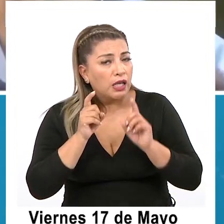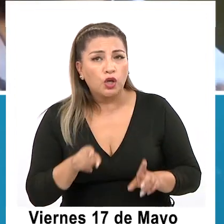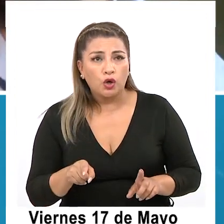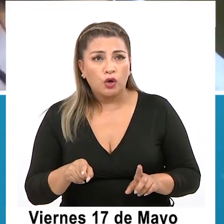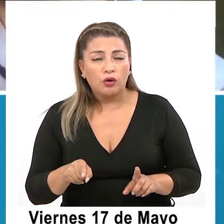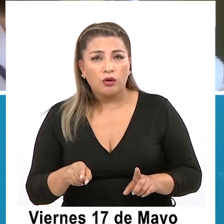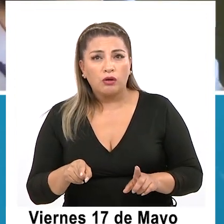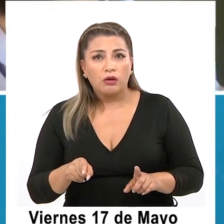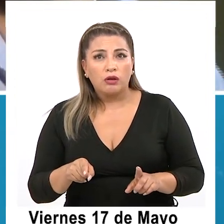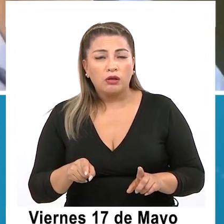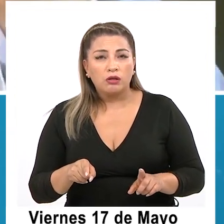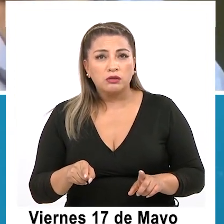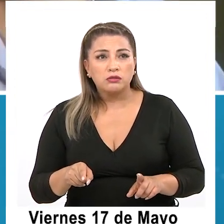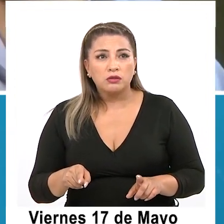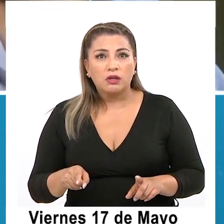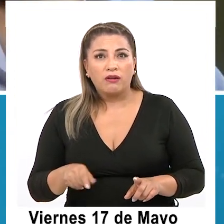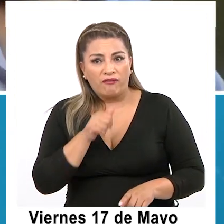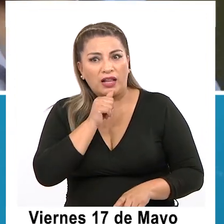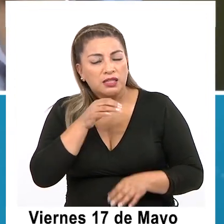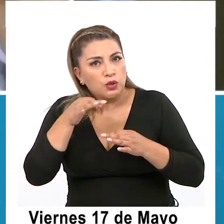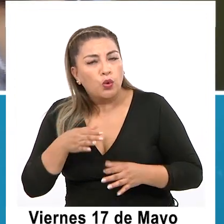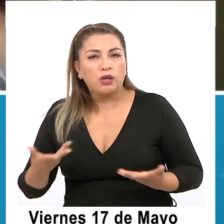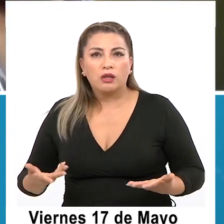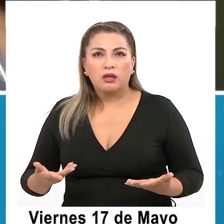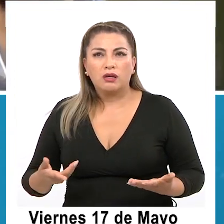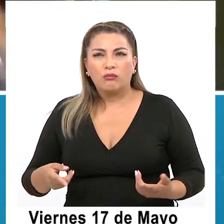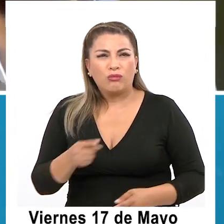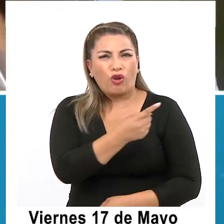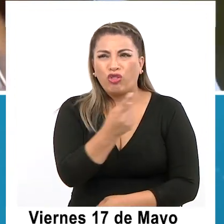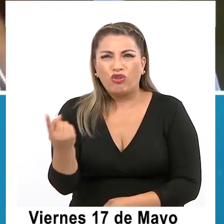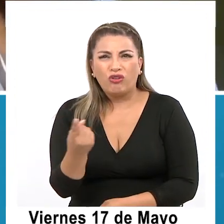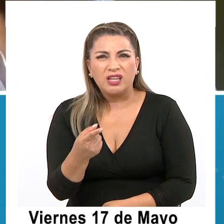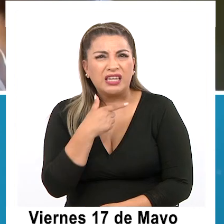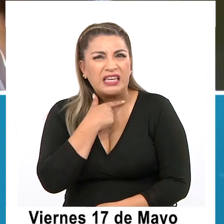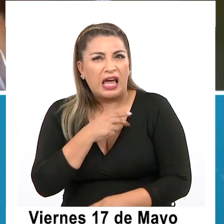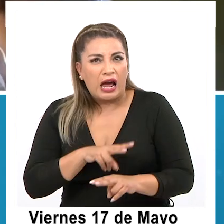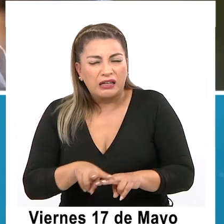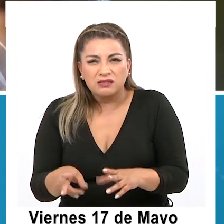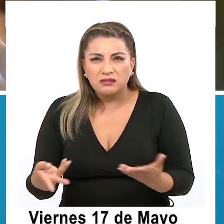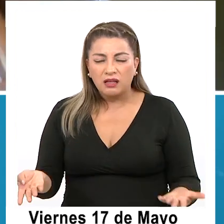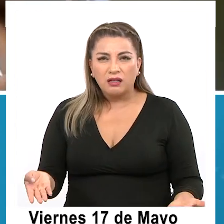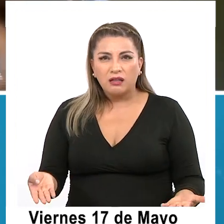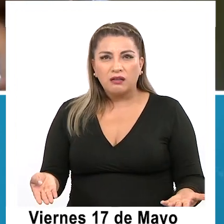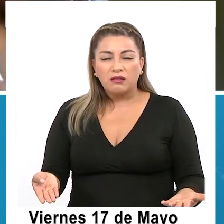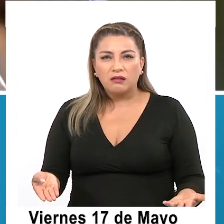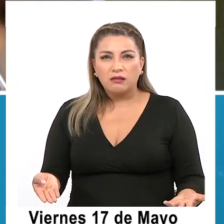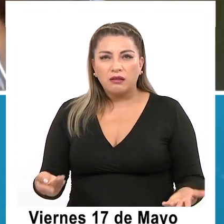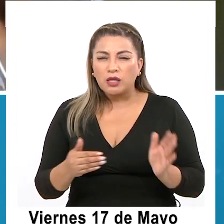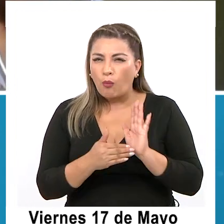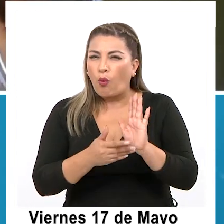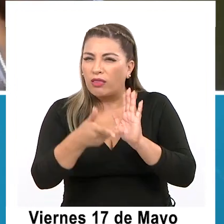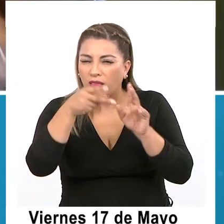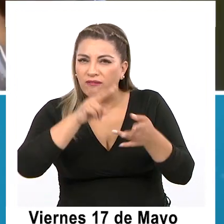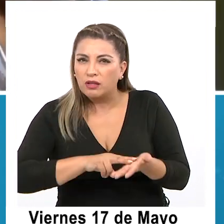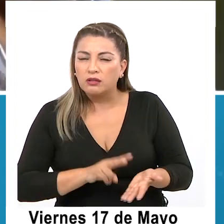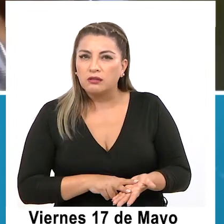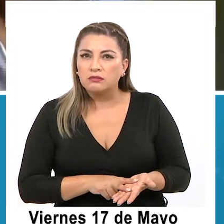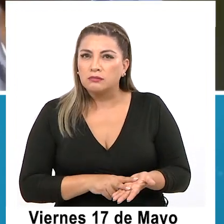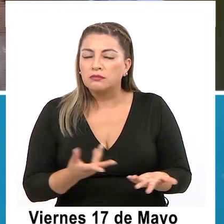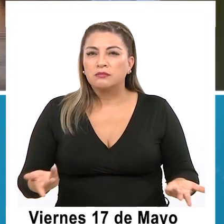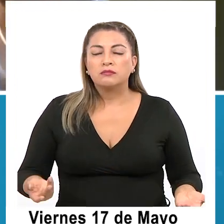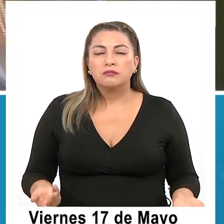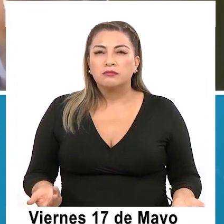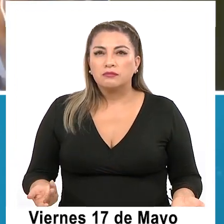acaso igual seguimos sin estar tan seguros? ¿Qué buscan con esto? ¿Qué se muestra detrás de esto? Si ya se